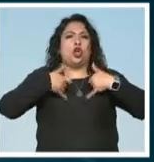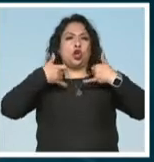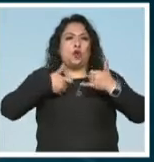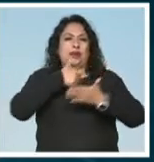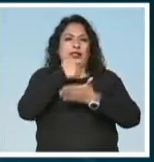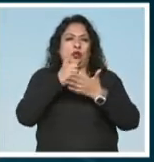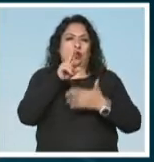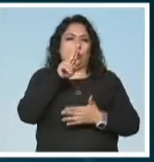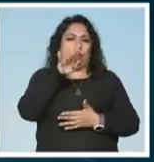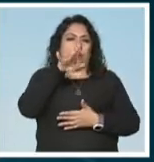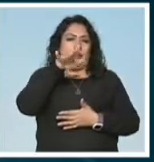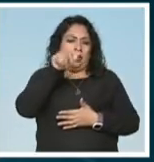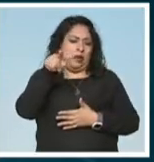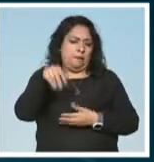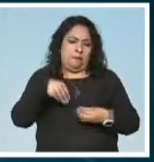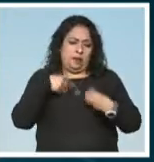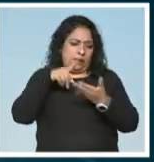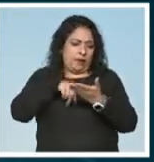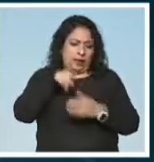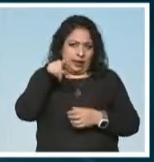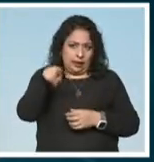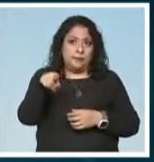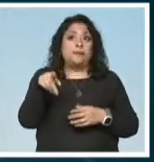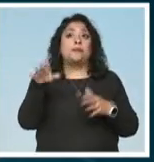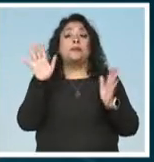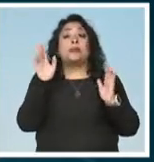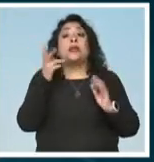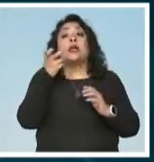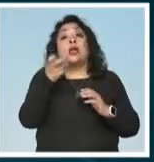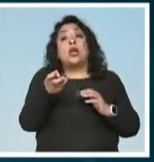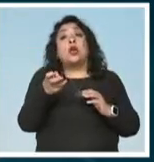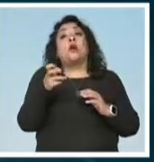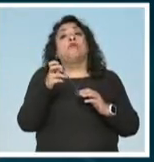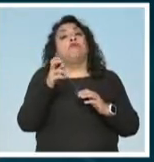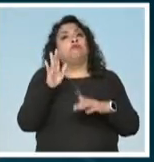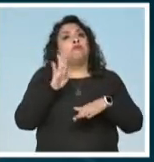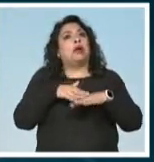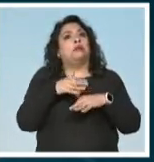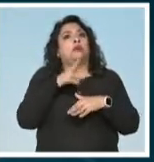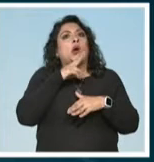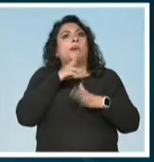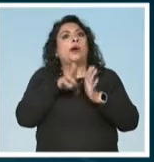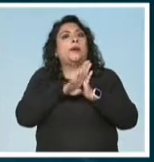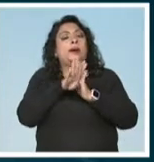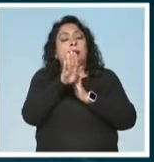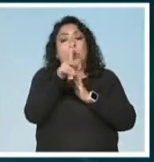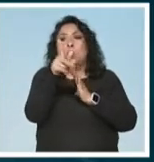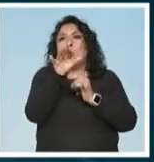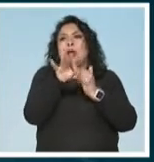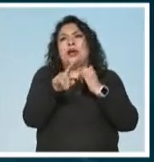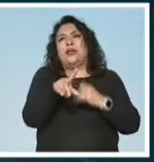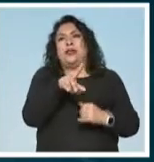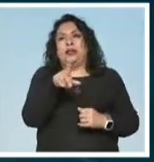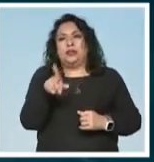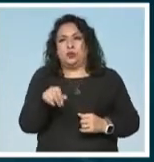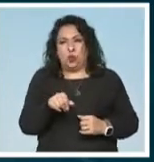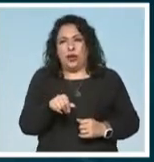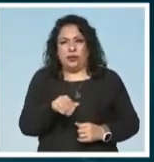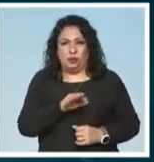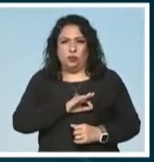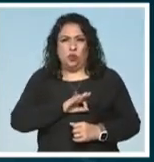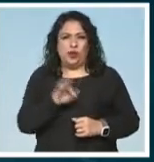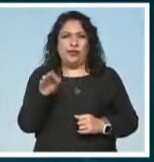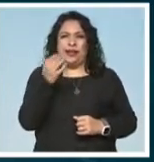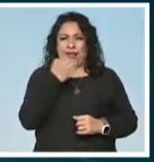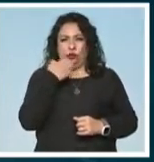de Umeå, que es donde él habita. A partir de ahí, pues se fue estableciendo mucho más. Finalmente, más adelante, logró que